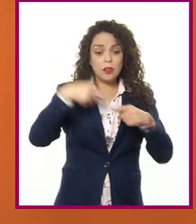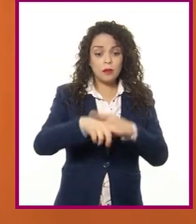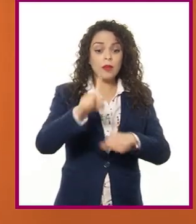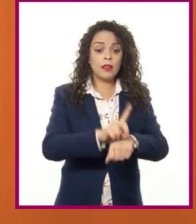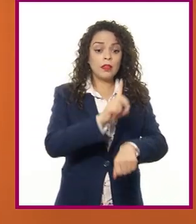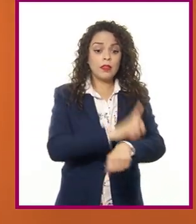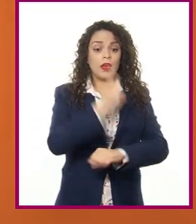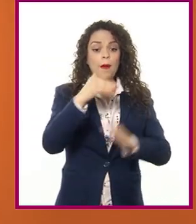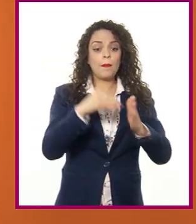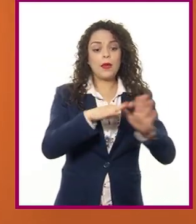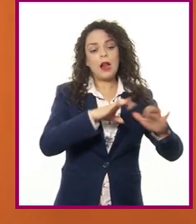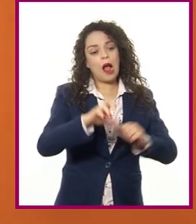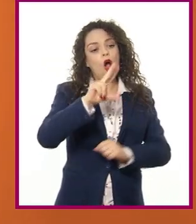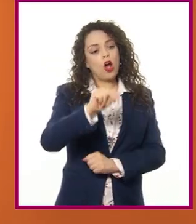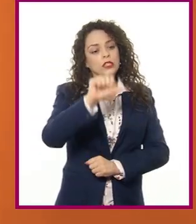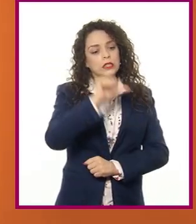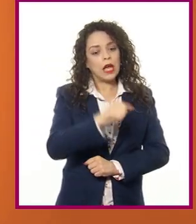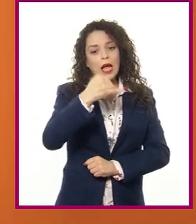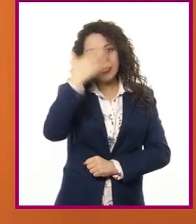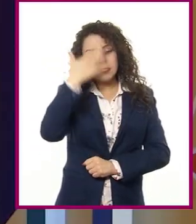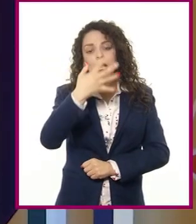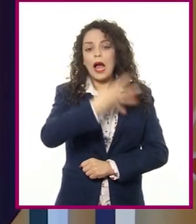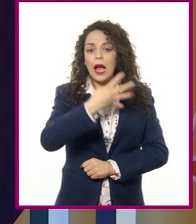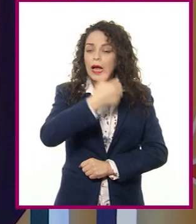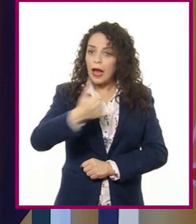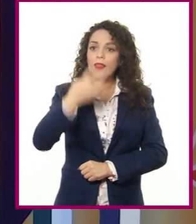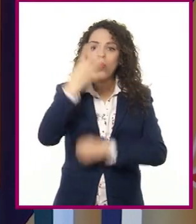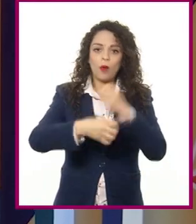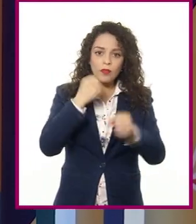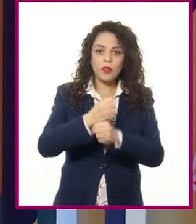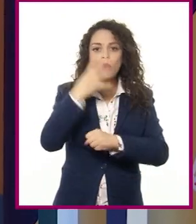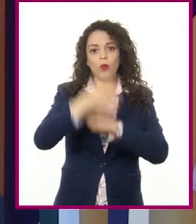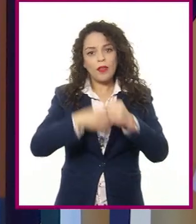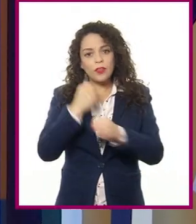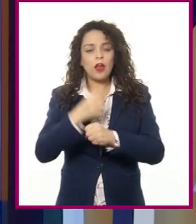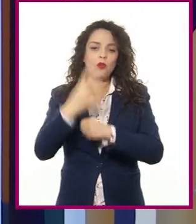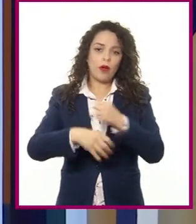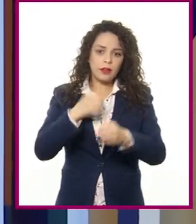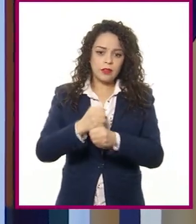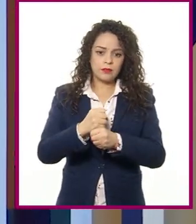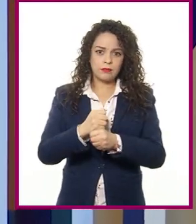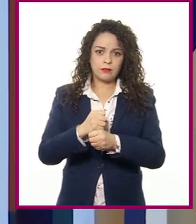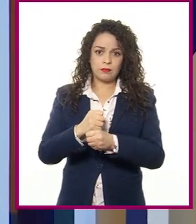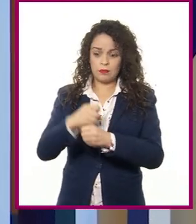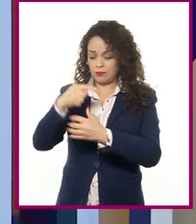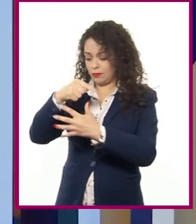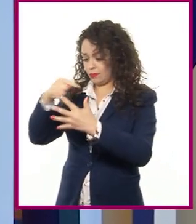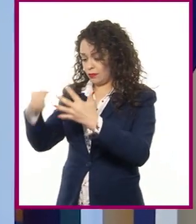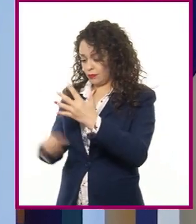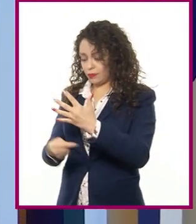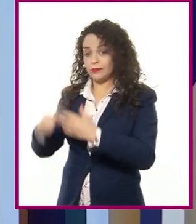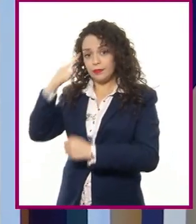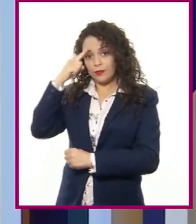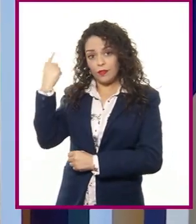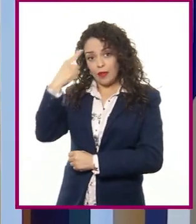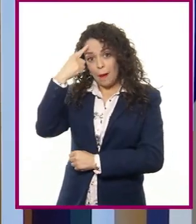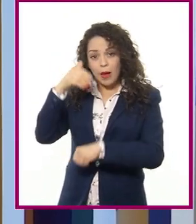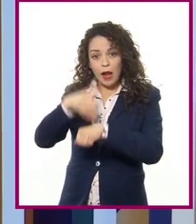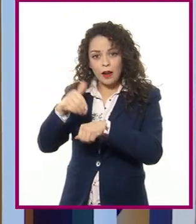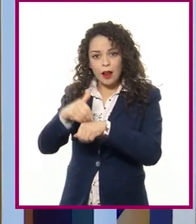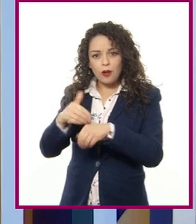1986 y sabiendo que es cada 4 años. Contar con los dedos es fácil para cantidades pequeñas.